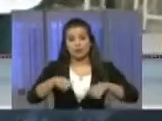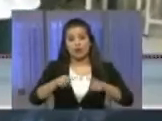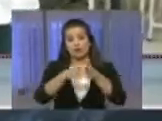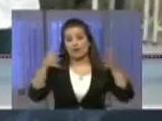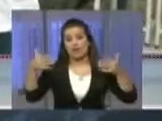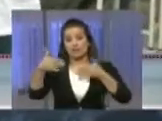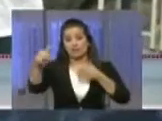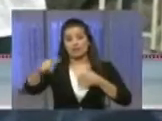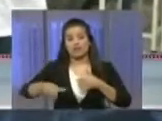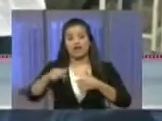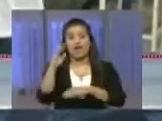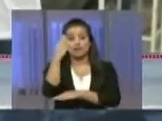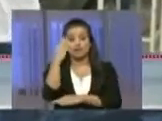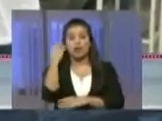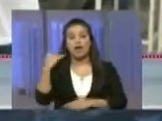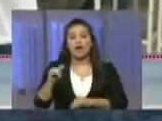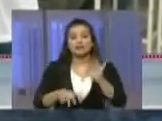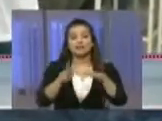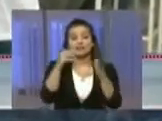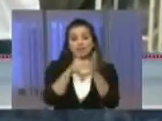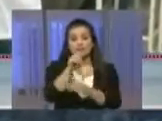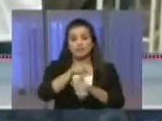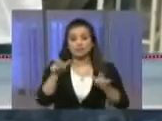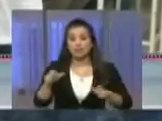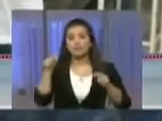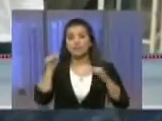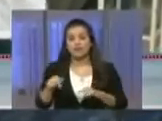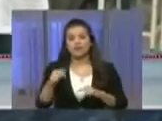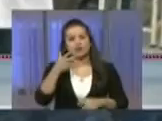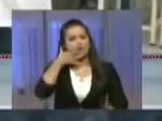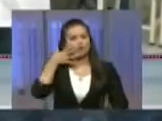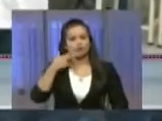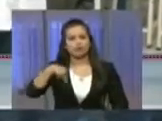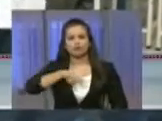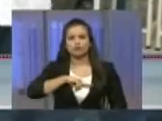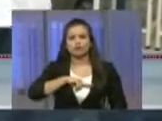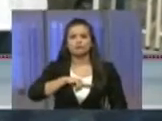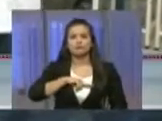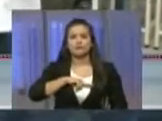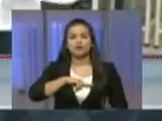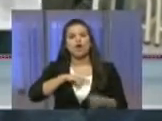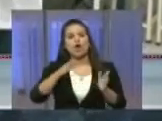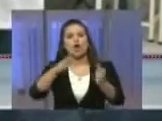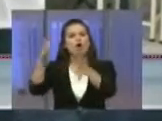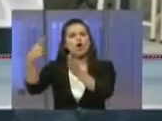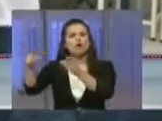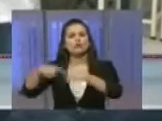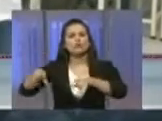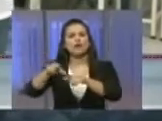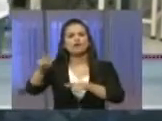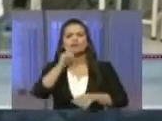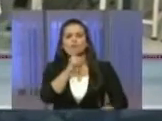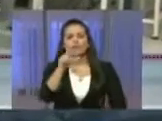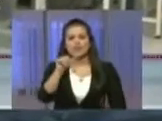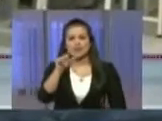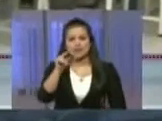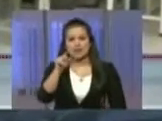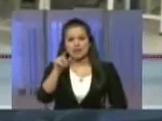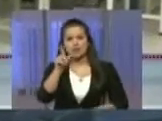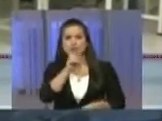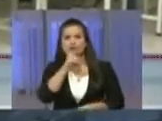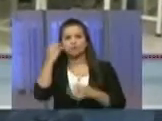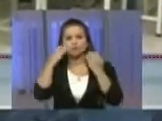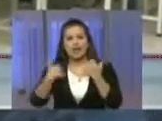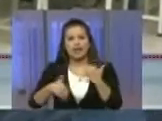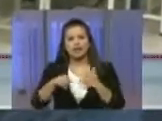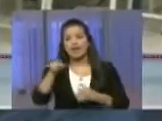13,000 personas y es el corredor orgullo de nosotros Lina ron el otro corredor es el corredor Ali primera entre los dos tienen más